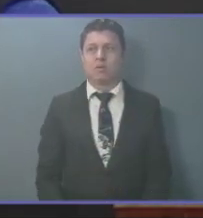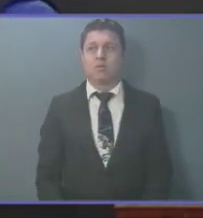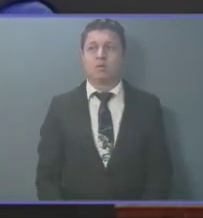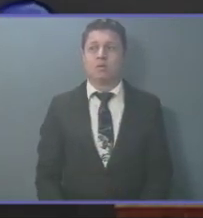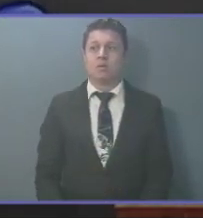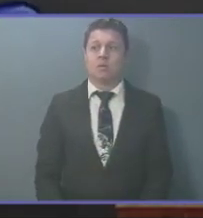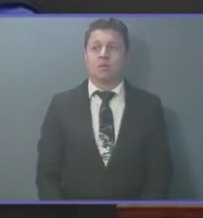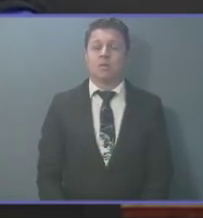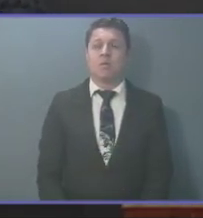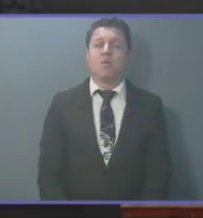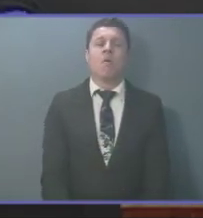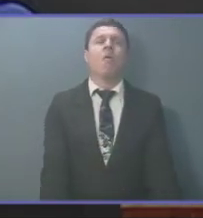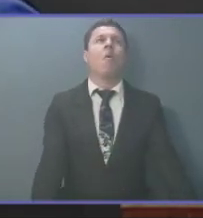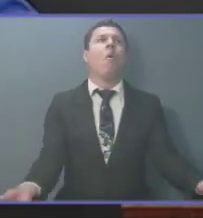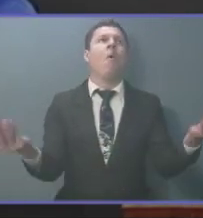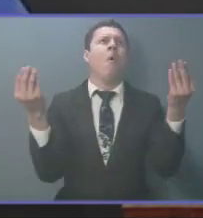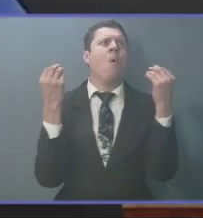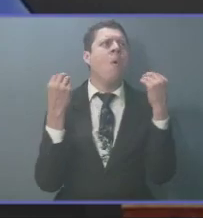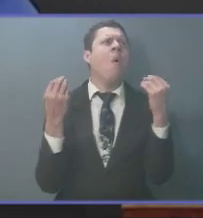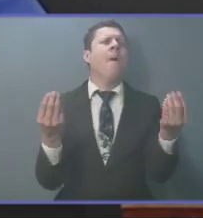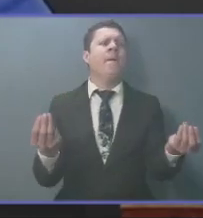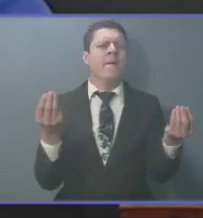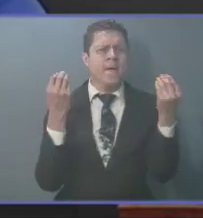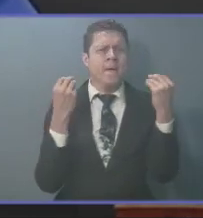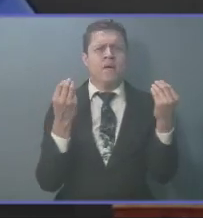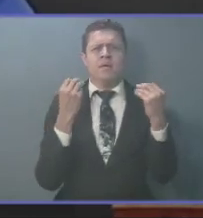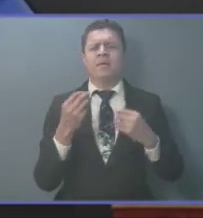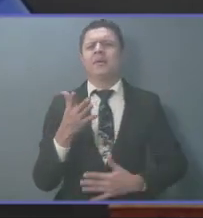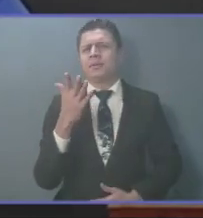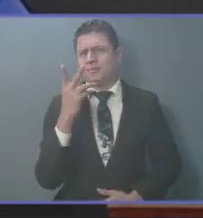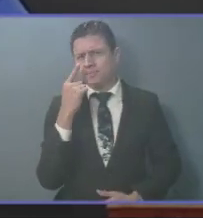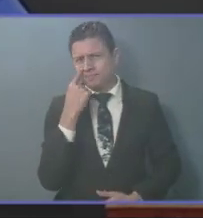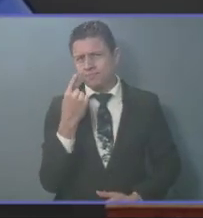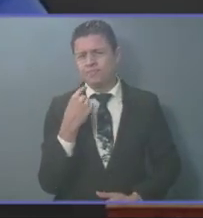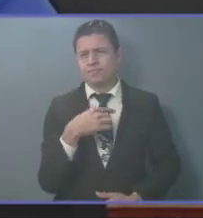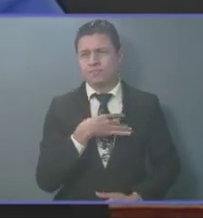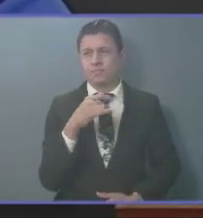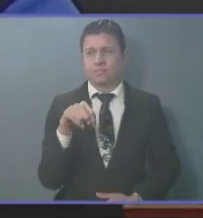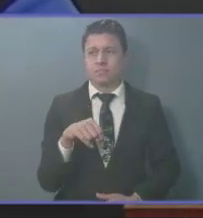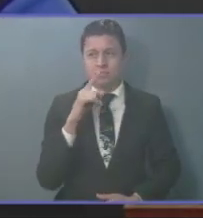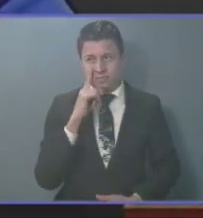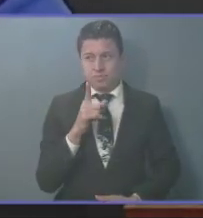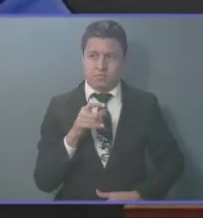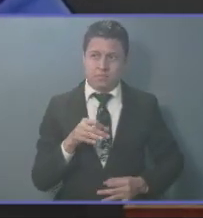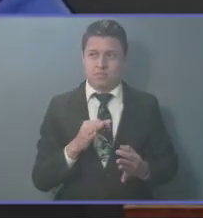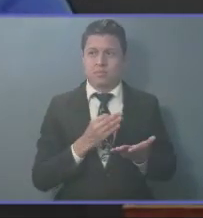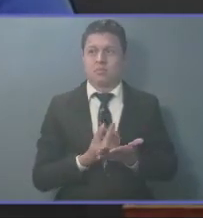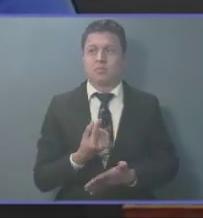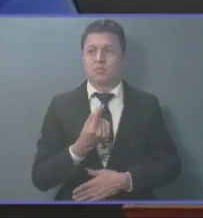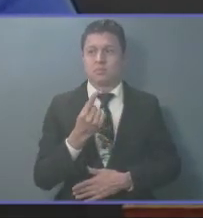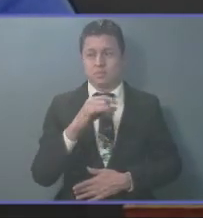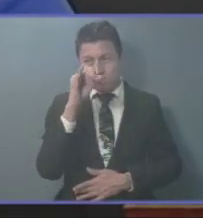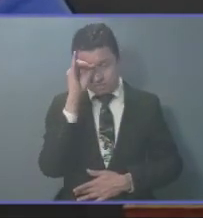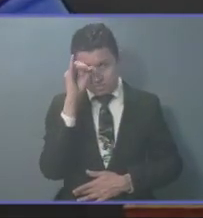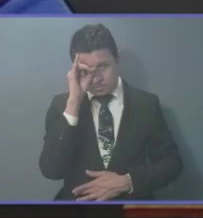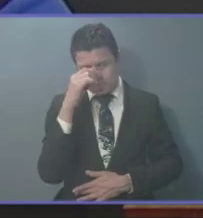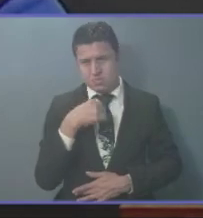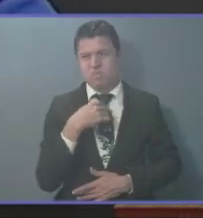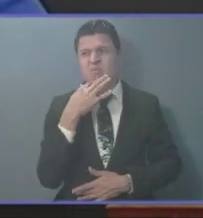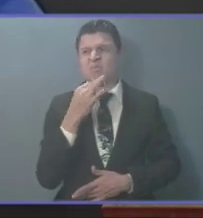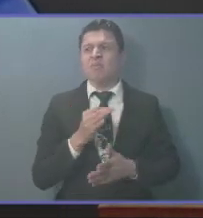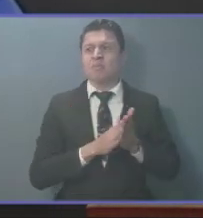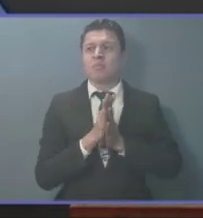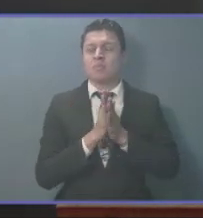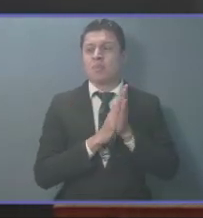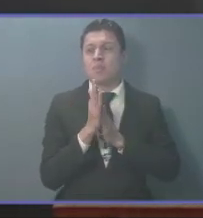¿Cuánto? Pero cuánto me hubiera gustado verlos hoy en la tarde en la UCA. Cuánto, pero cuánto me